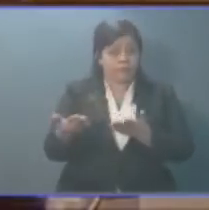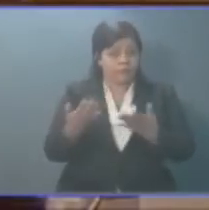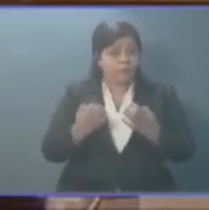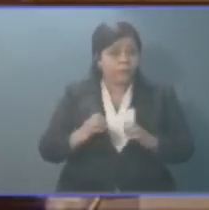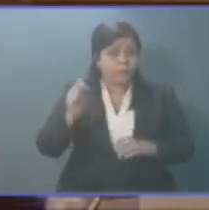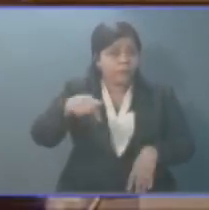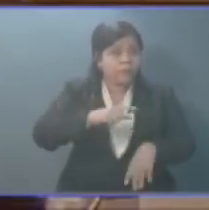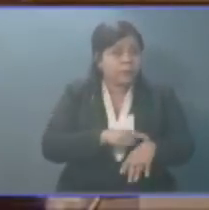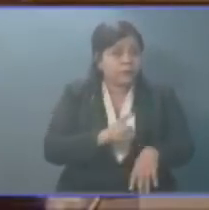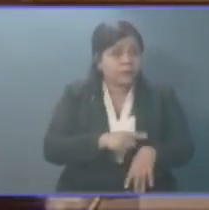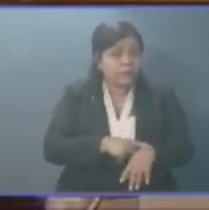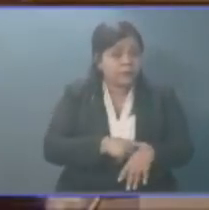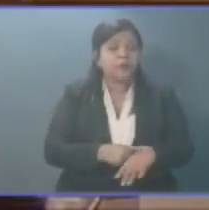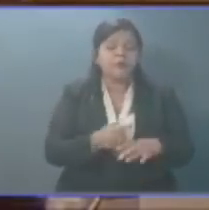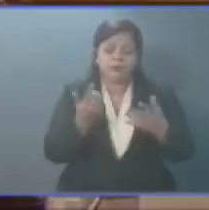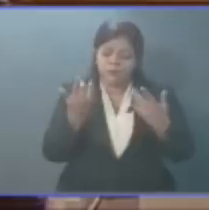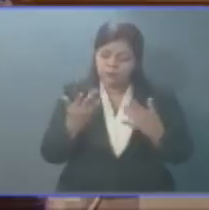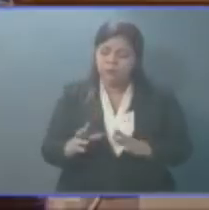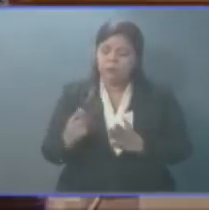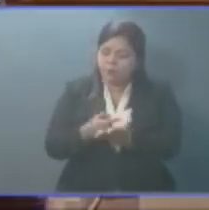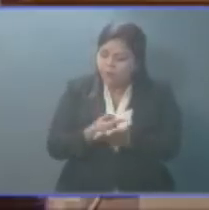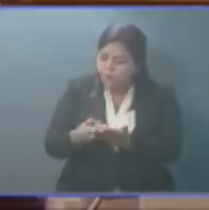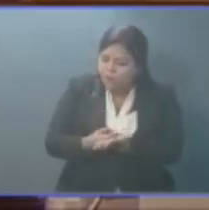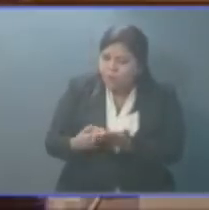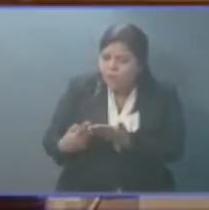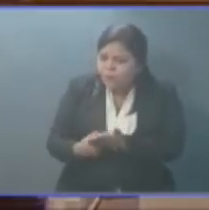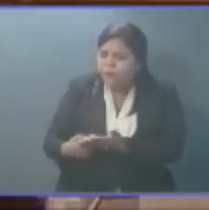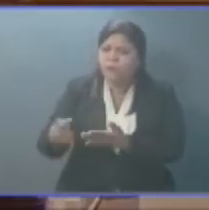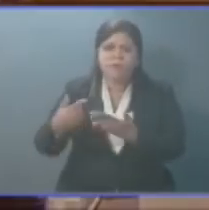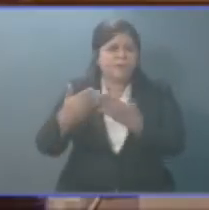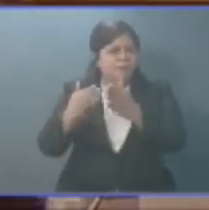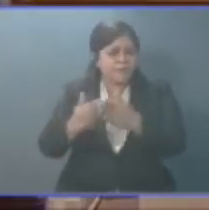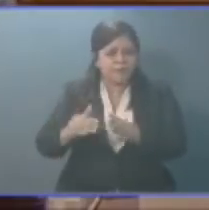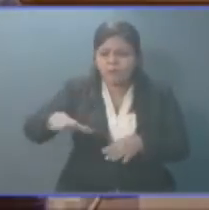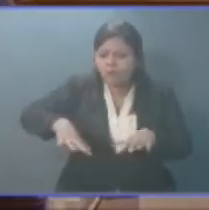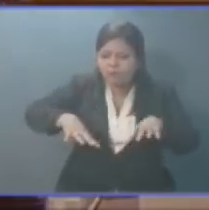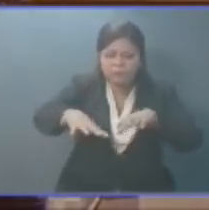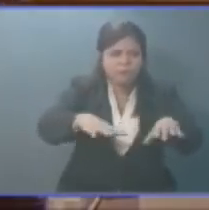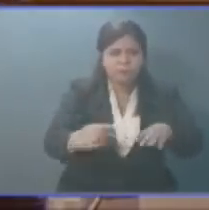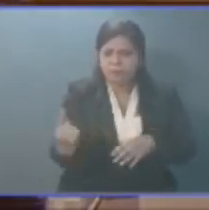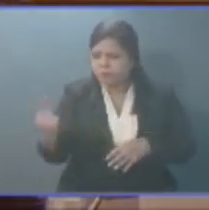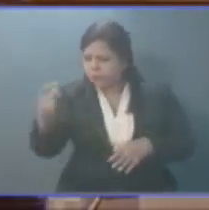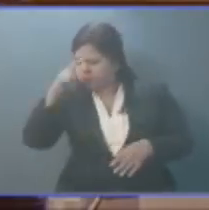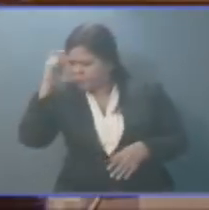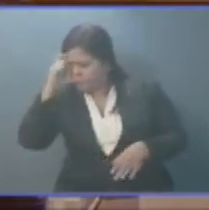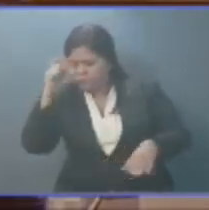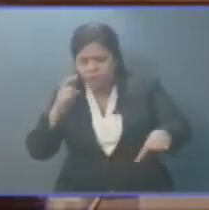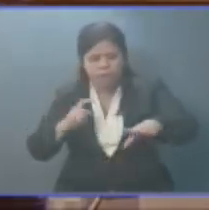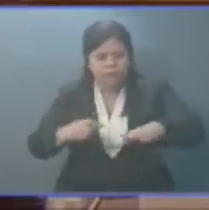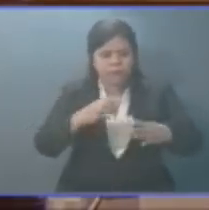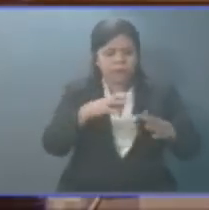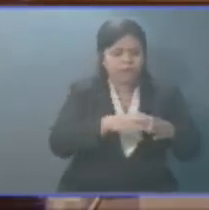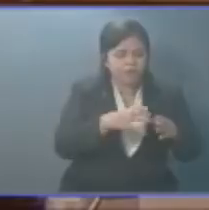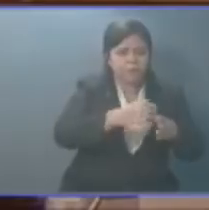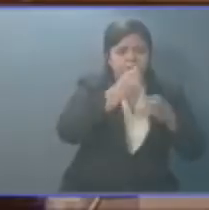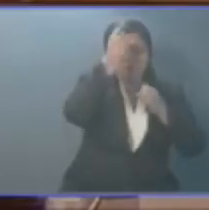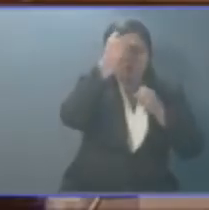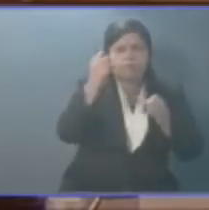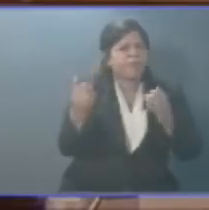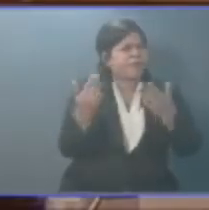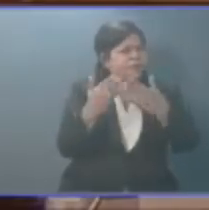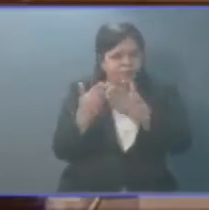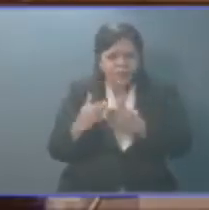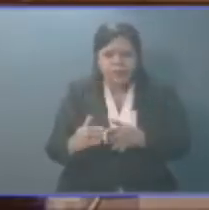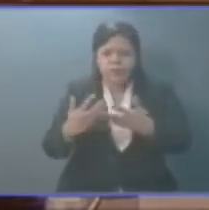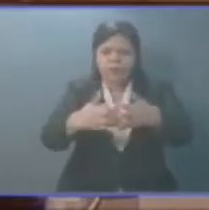este momento ha sido consensado con todos los sectores de la sociedad, con los trabajadores, con el movimiento sindical y con todos los